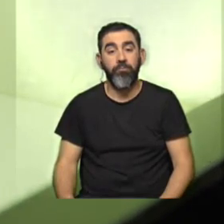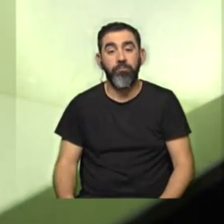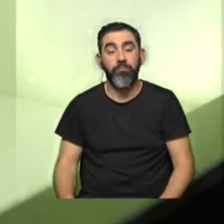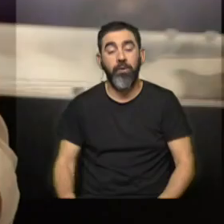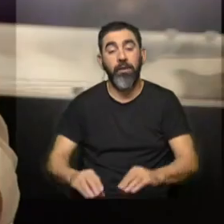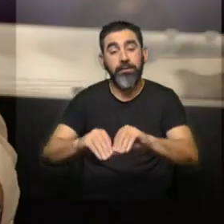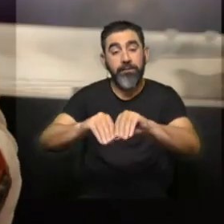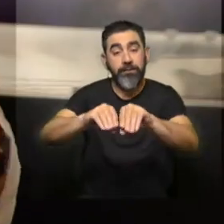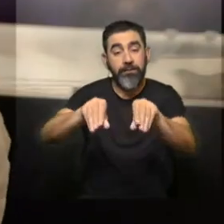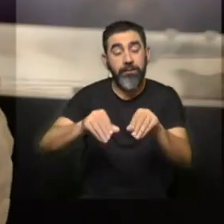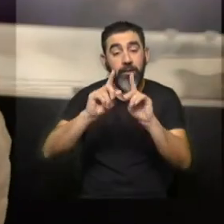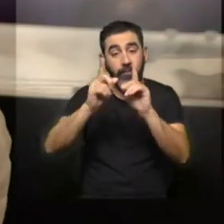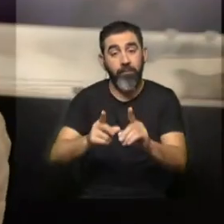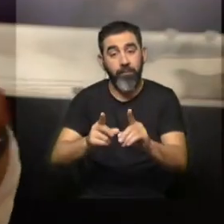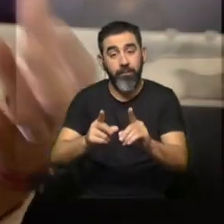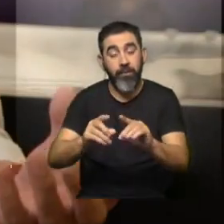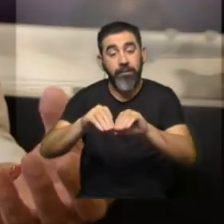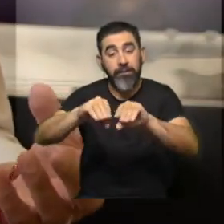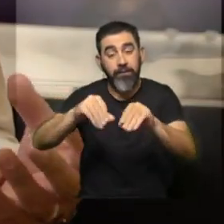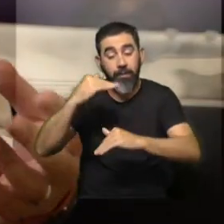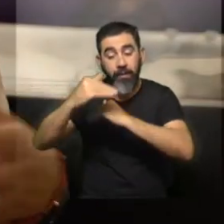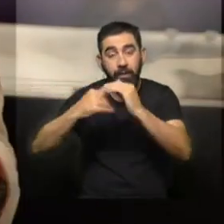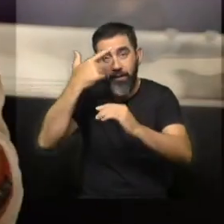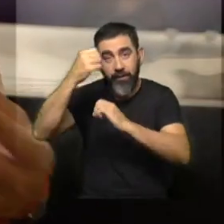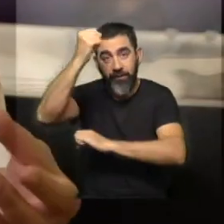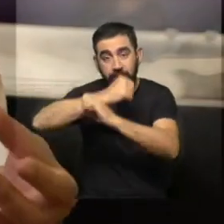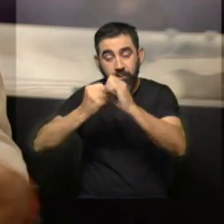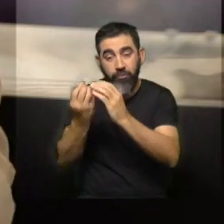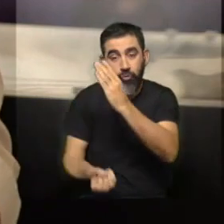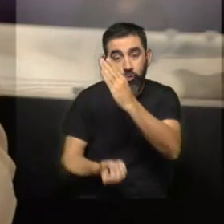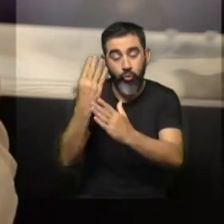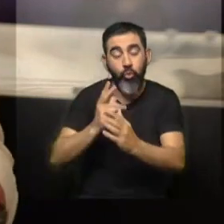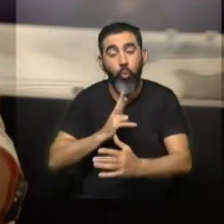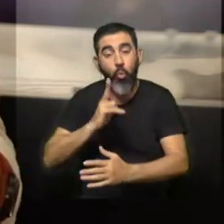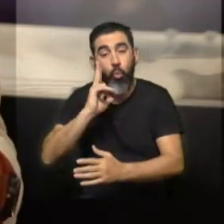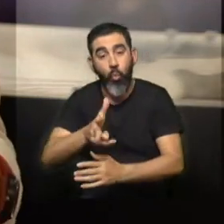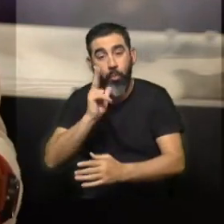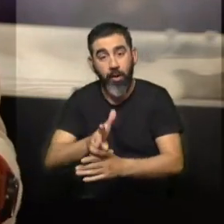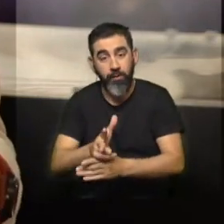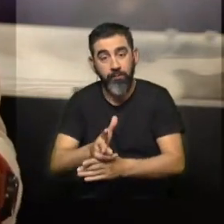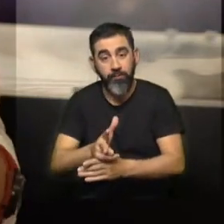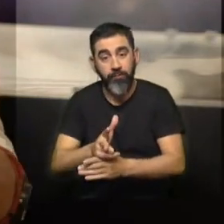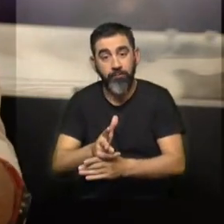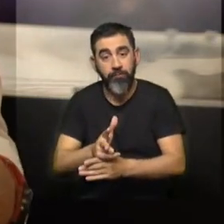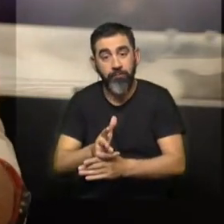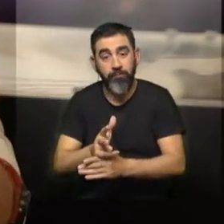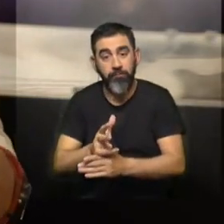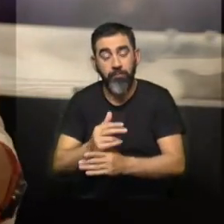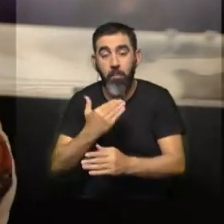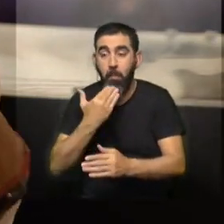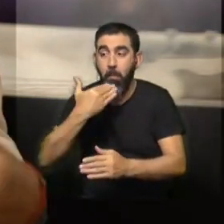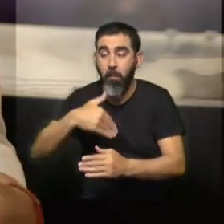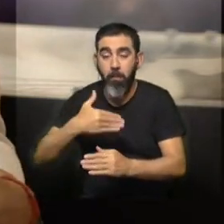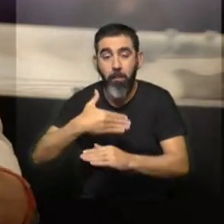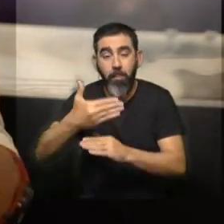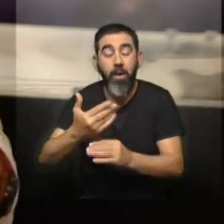La cerámica también es otro desarrollo tecnológico, una innovación de la humanidad que tuvo un gran impacto. Por ejemplo,